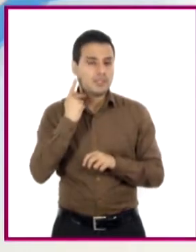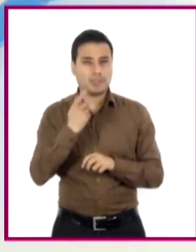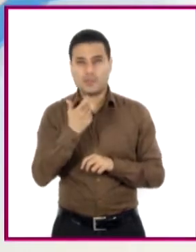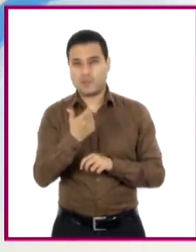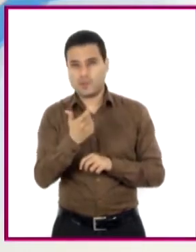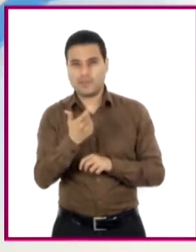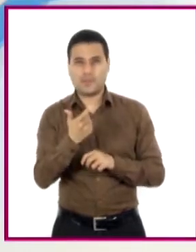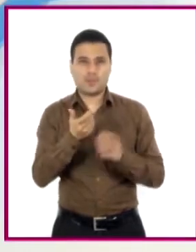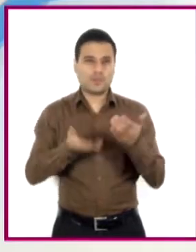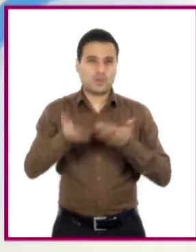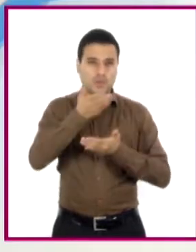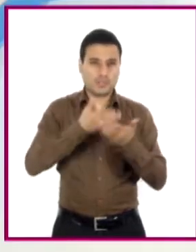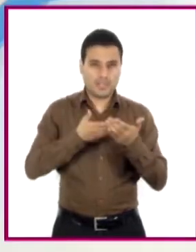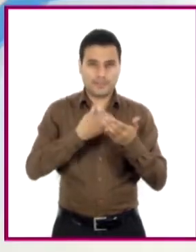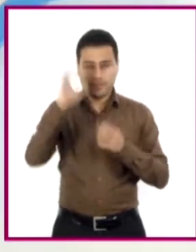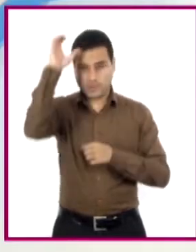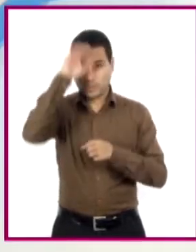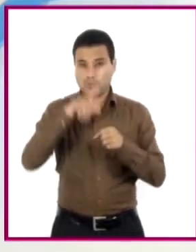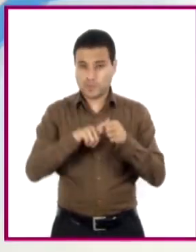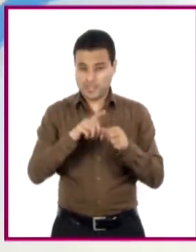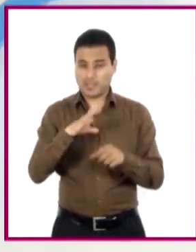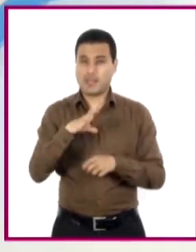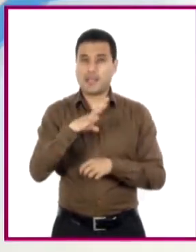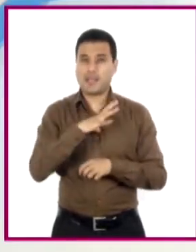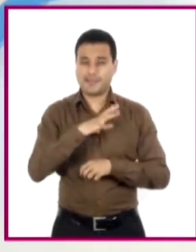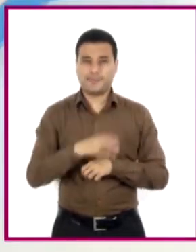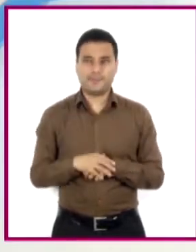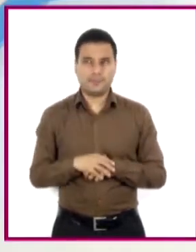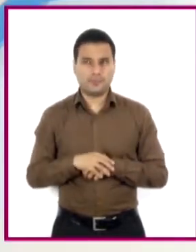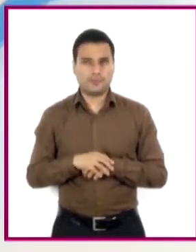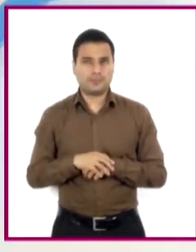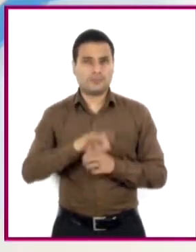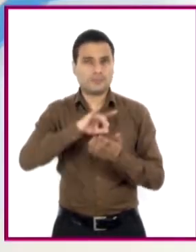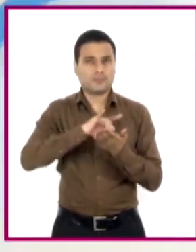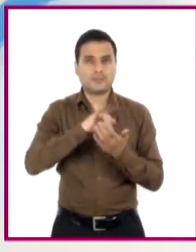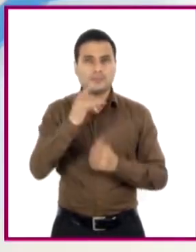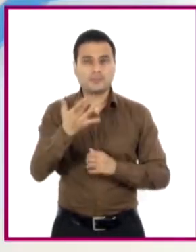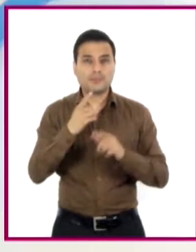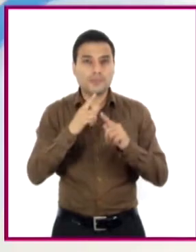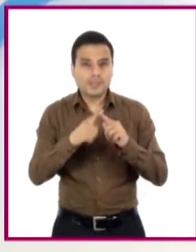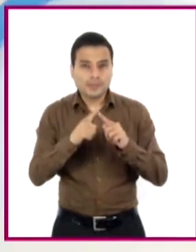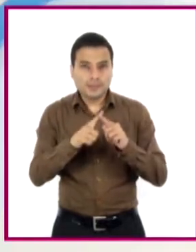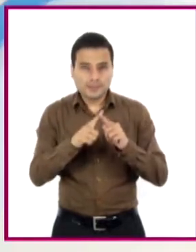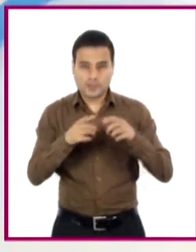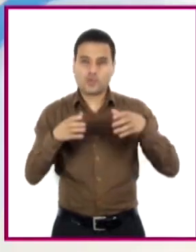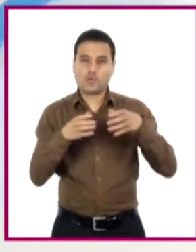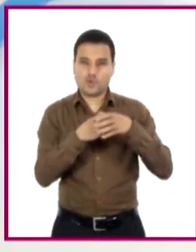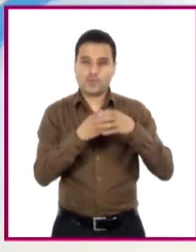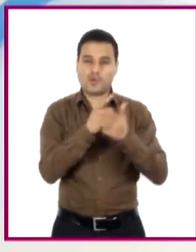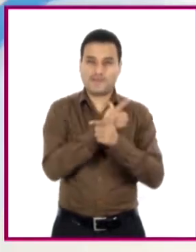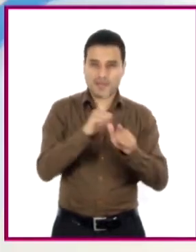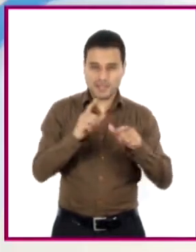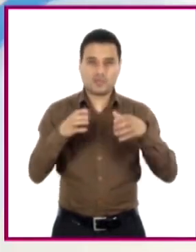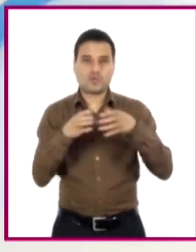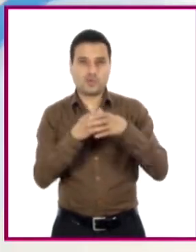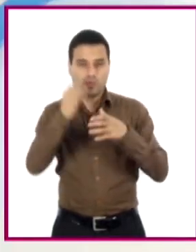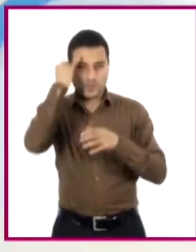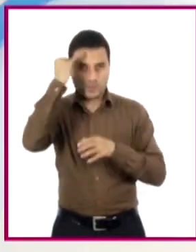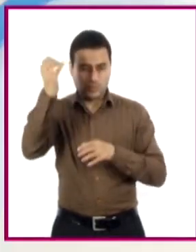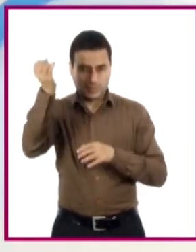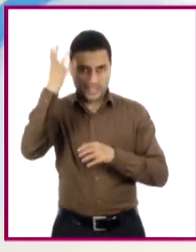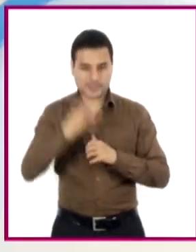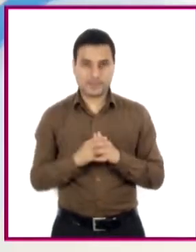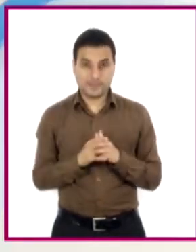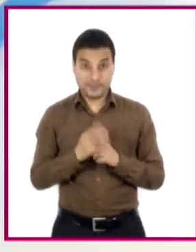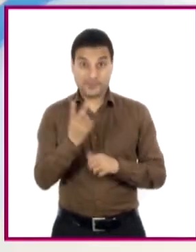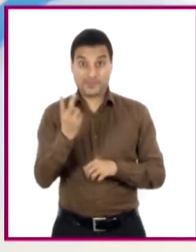económico, social y cultural, influenciadas por las ideas liberales e ilustradas. Cada movimiento